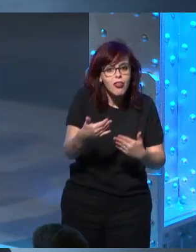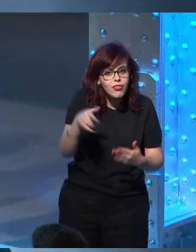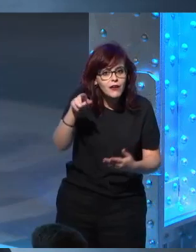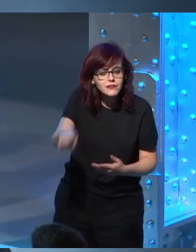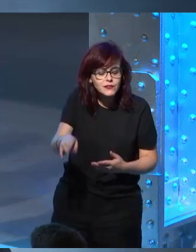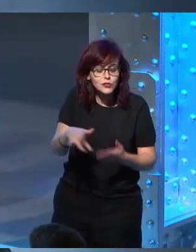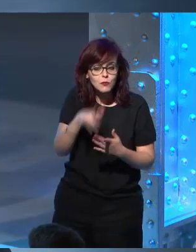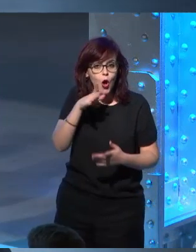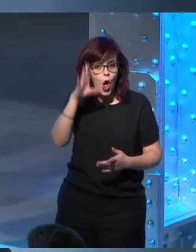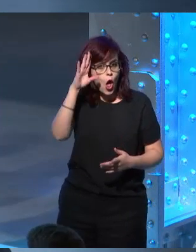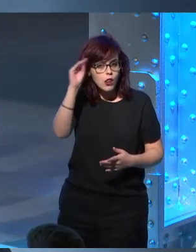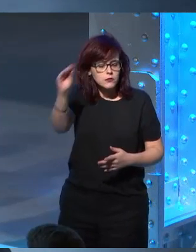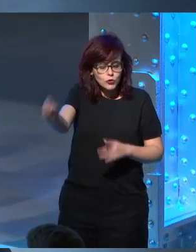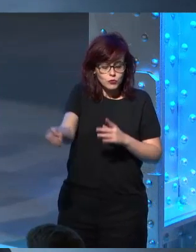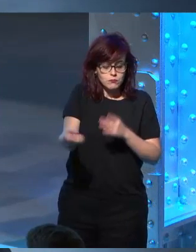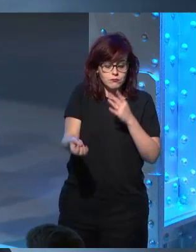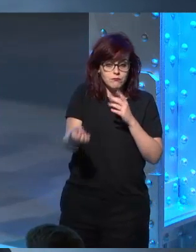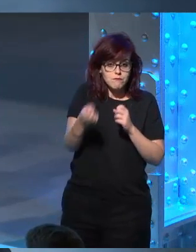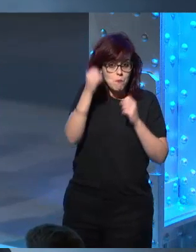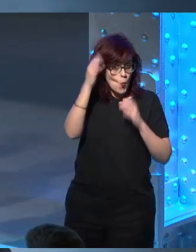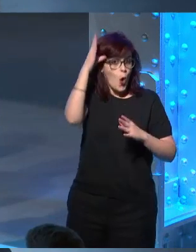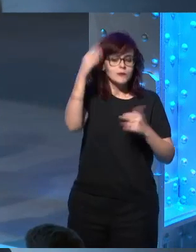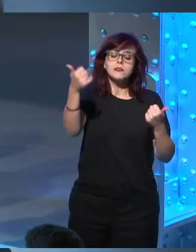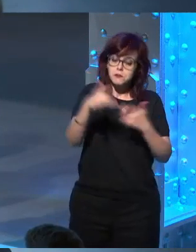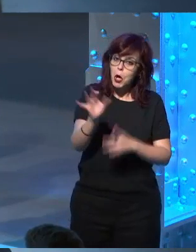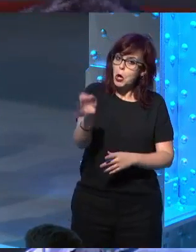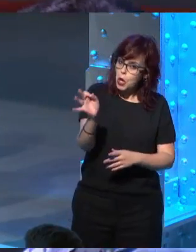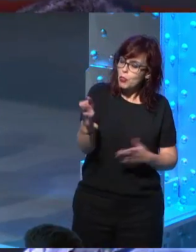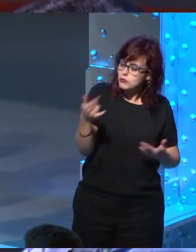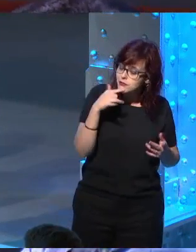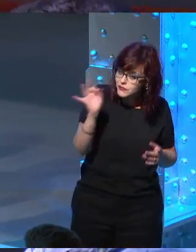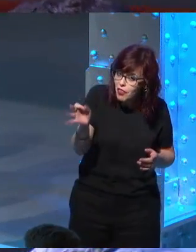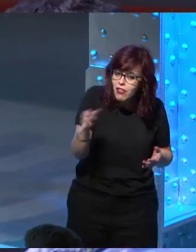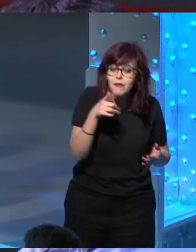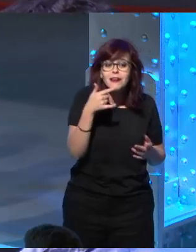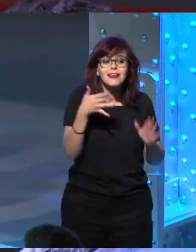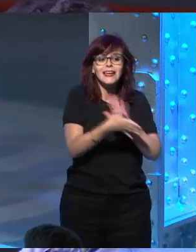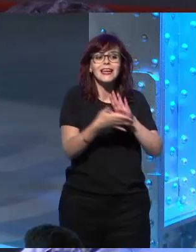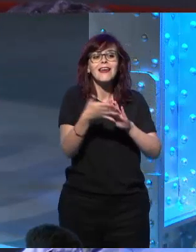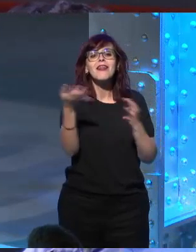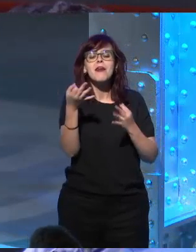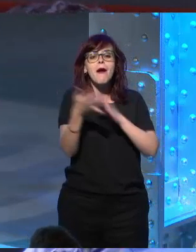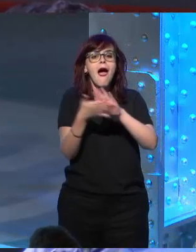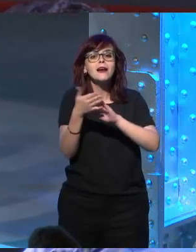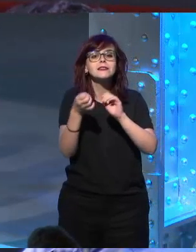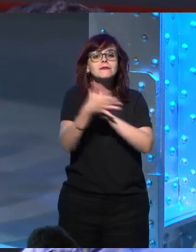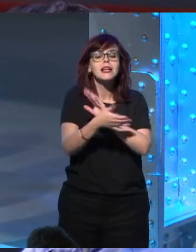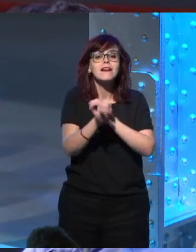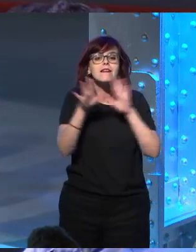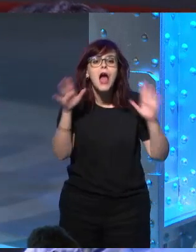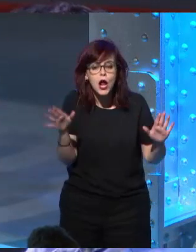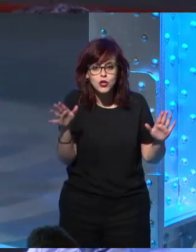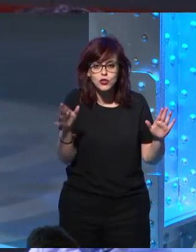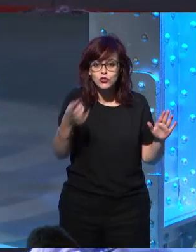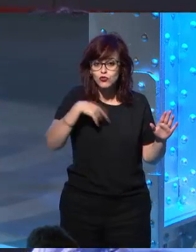listos. No, que sí, tienes razón, es verdad. Gracias. Pero que tiene que quedar claro que yo no